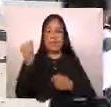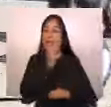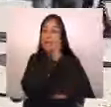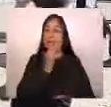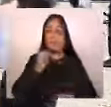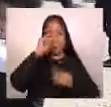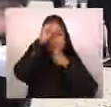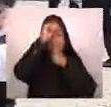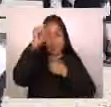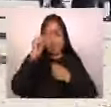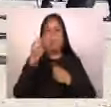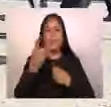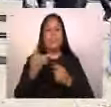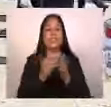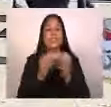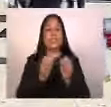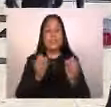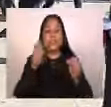Guatemala.